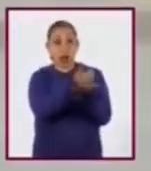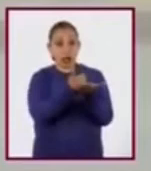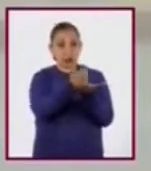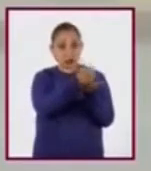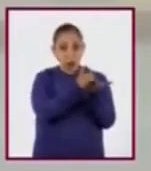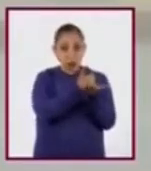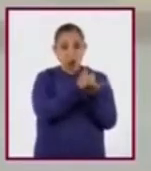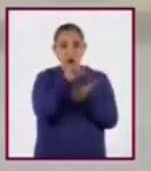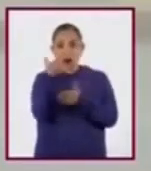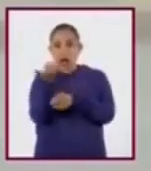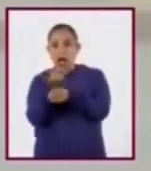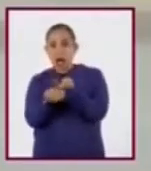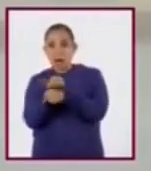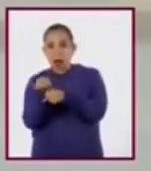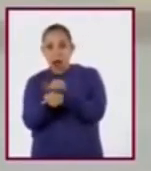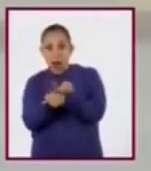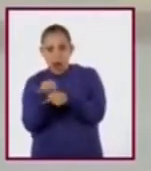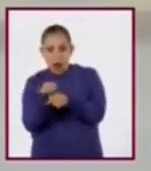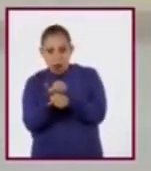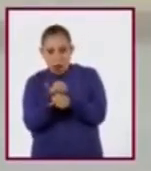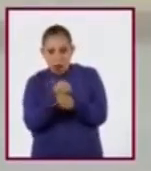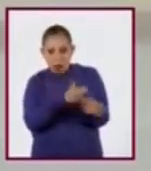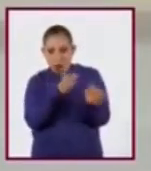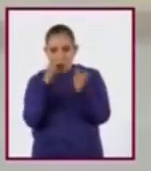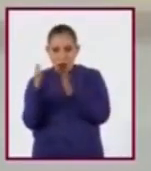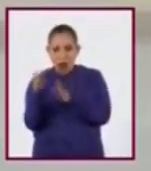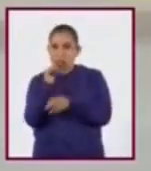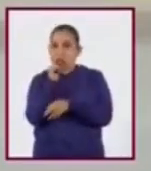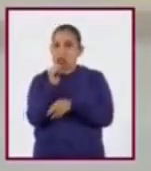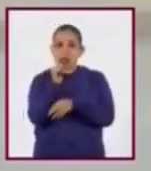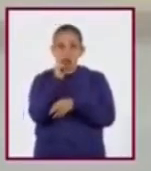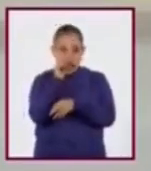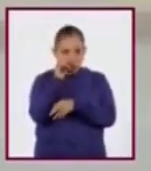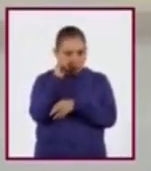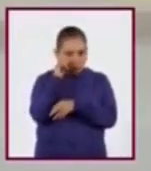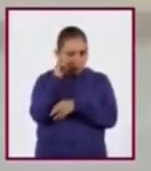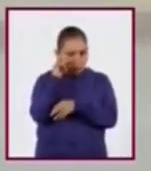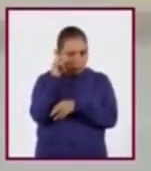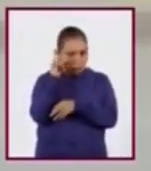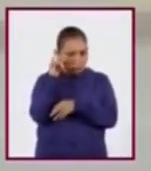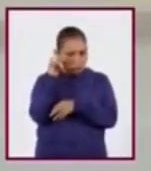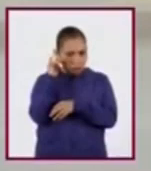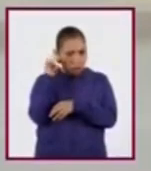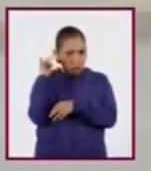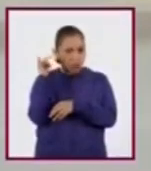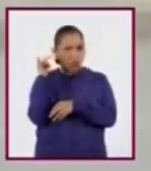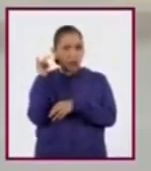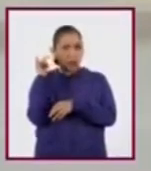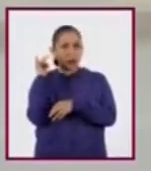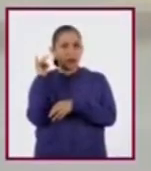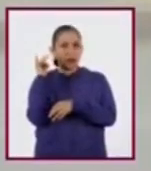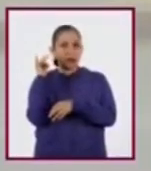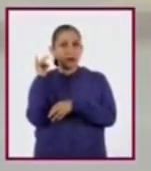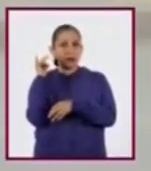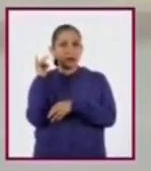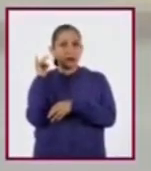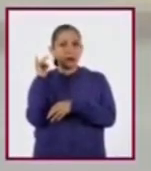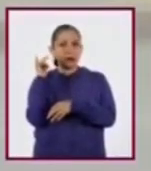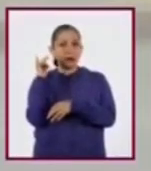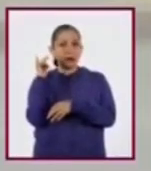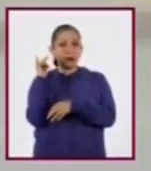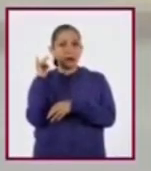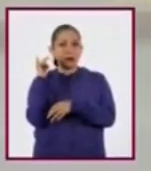la siguiente amarilla, la otra todavía no la percibimos. Le colocamos un poquito